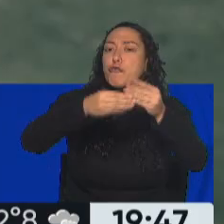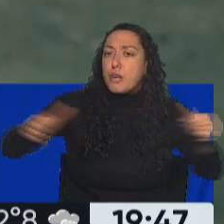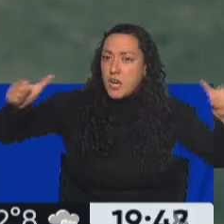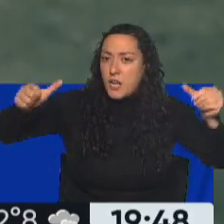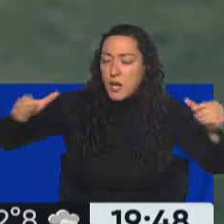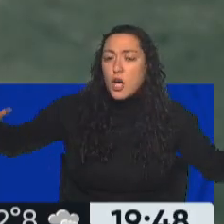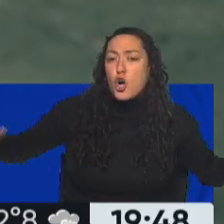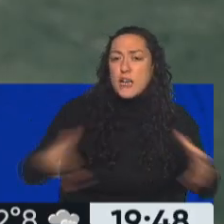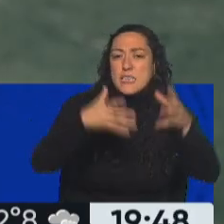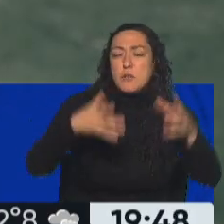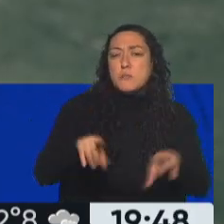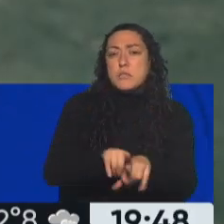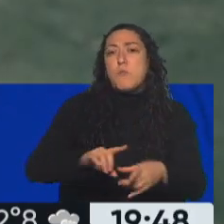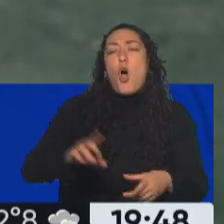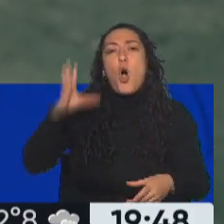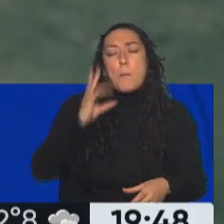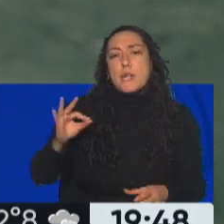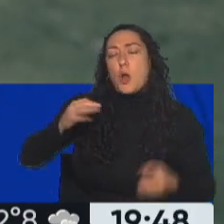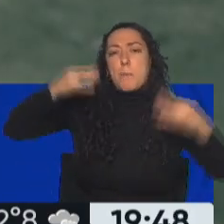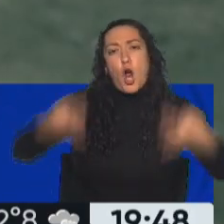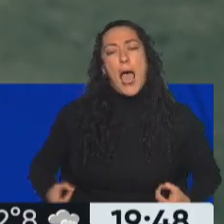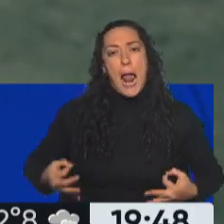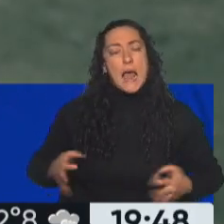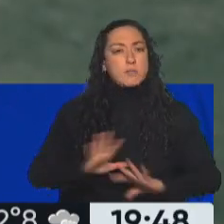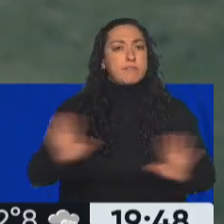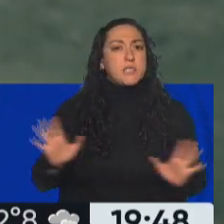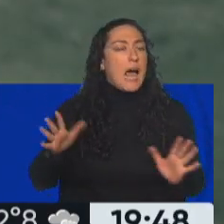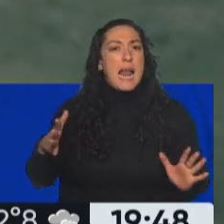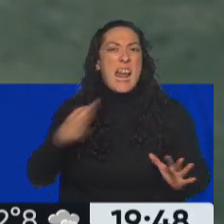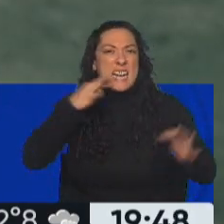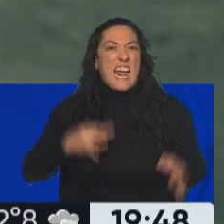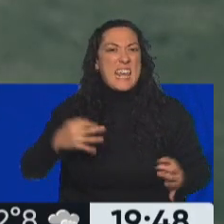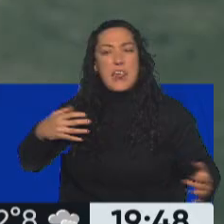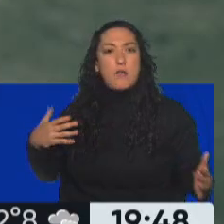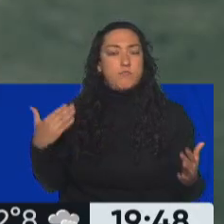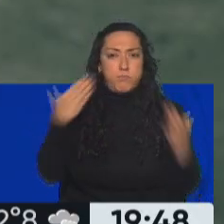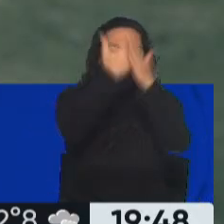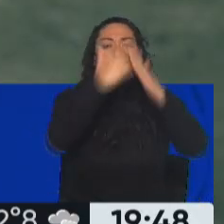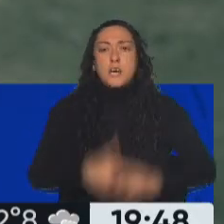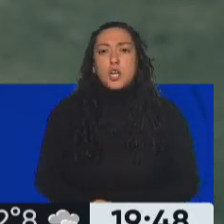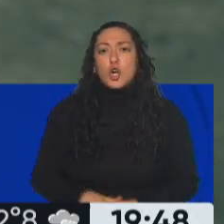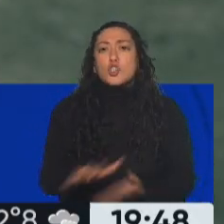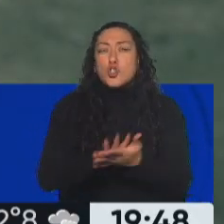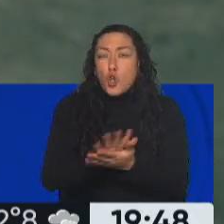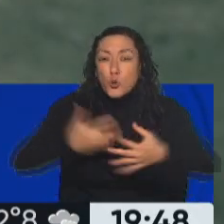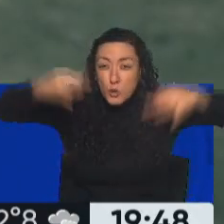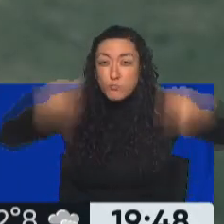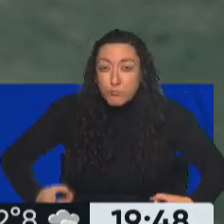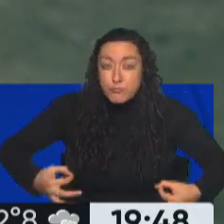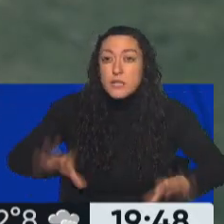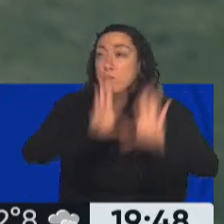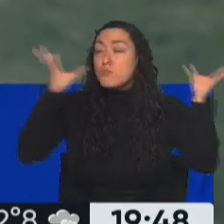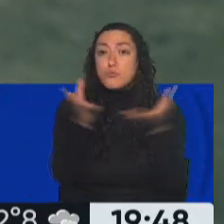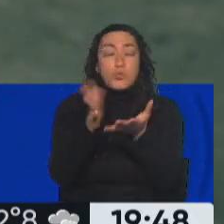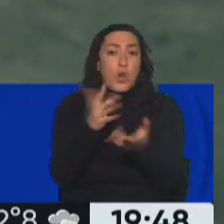y el postureo moral de la agenda woke se han chocado con la realidad y ya no tienen soluciones creíbles para ofrecer a los problemas reales del